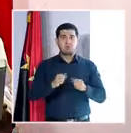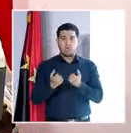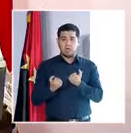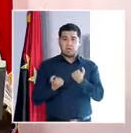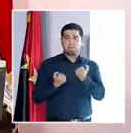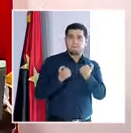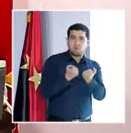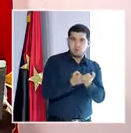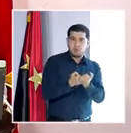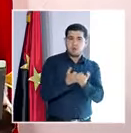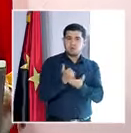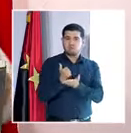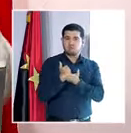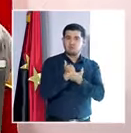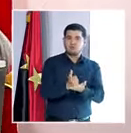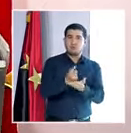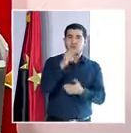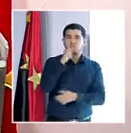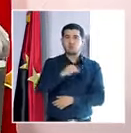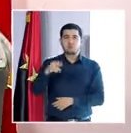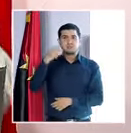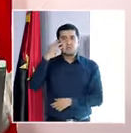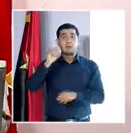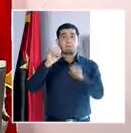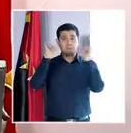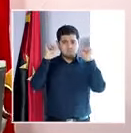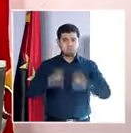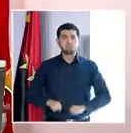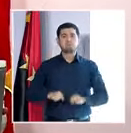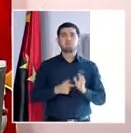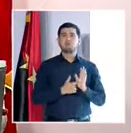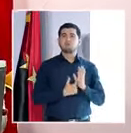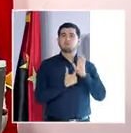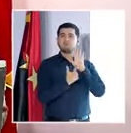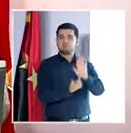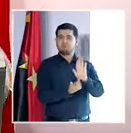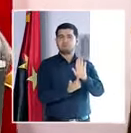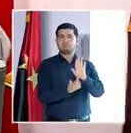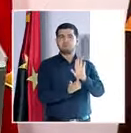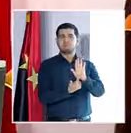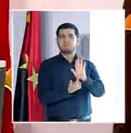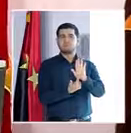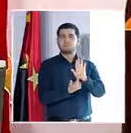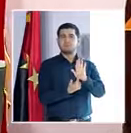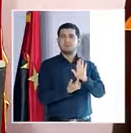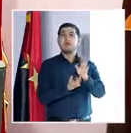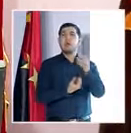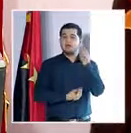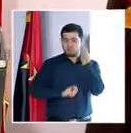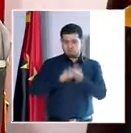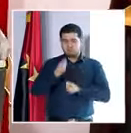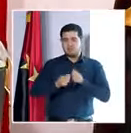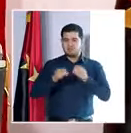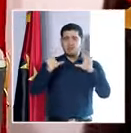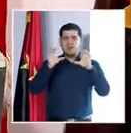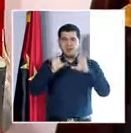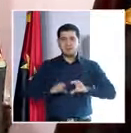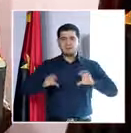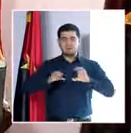Norte de Santander, han sido capaces de demostrar que es con obras como